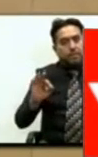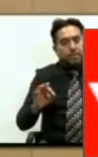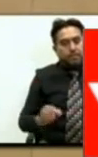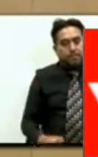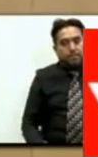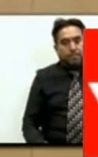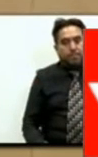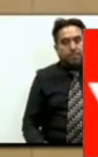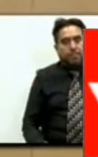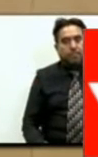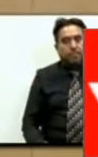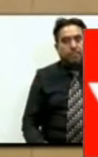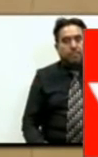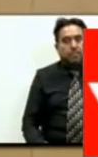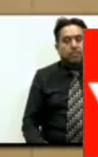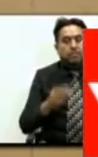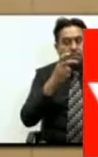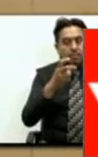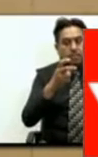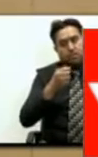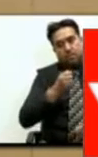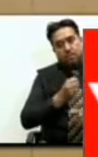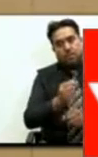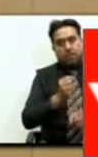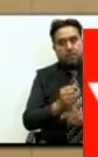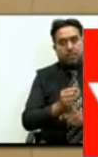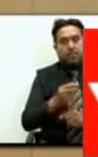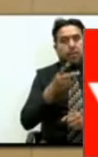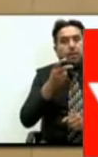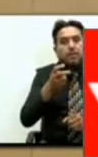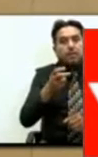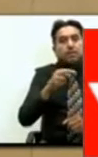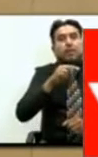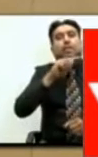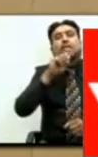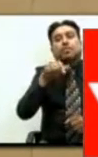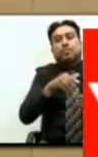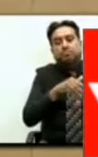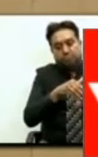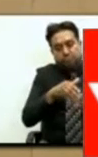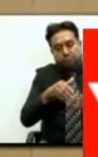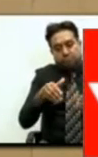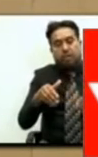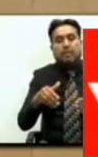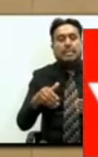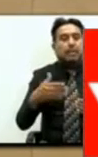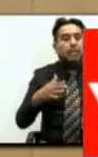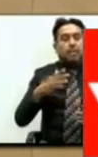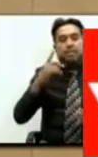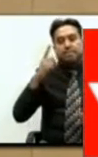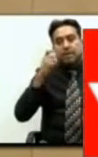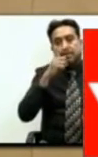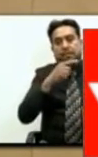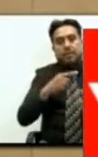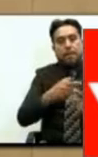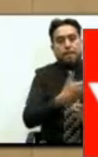efectivamente la violencia institucional continuó con la desafortunada salida y declaración